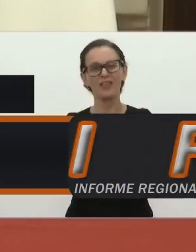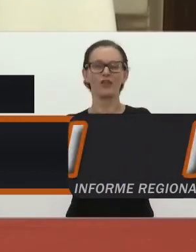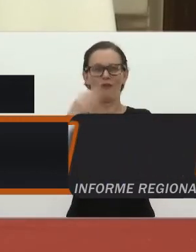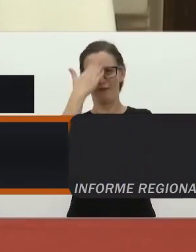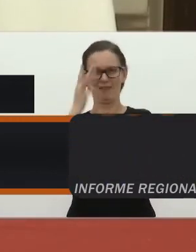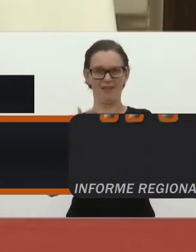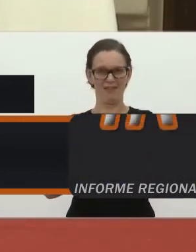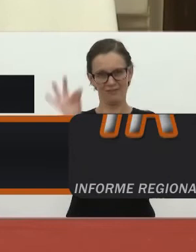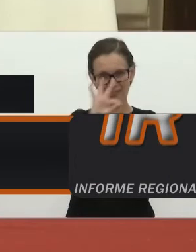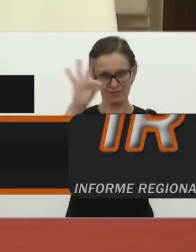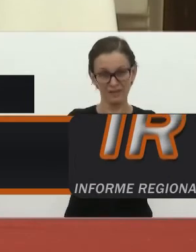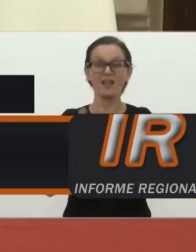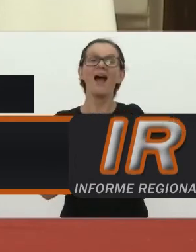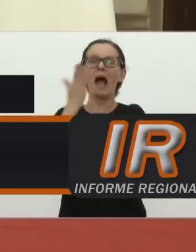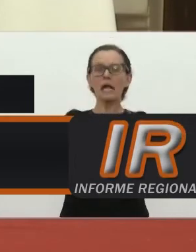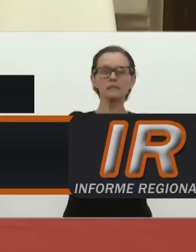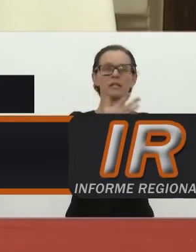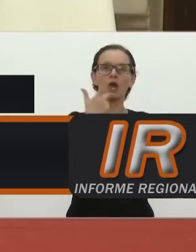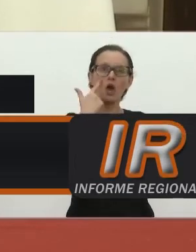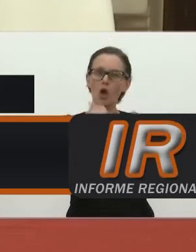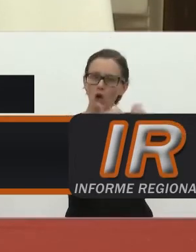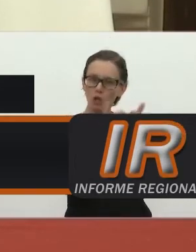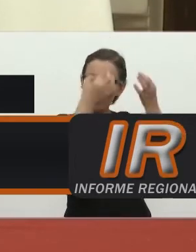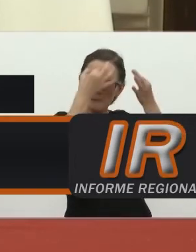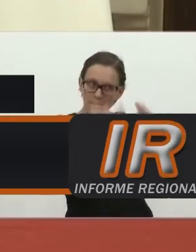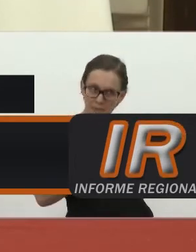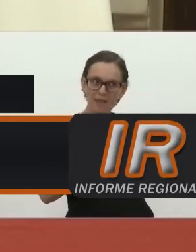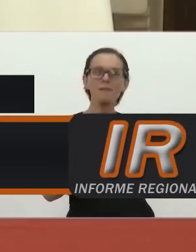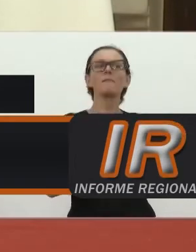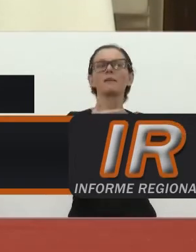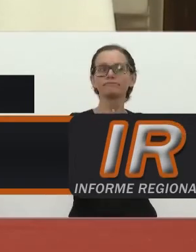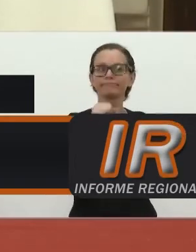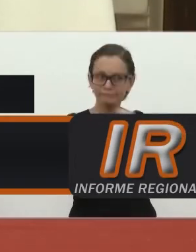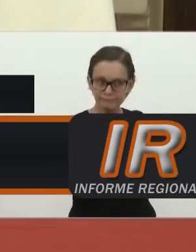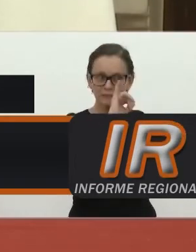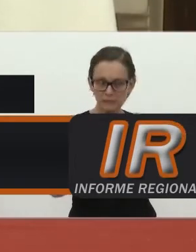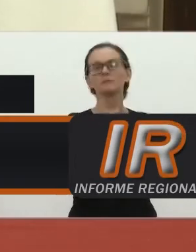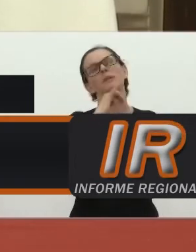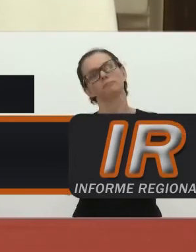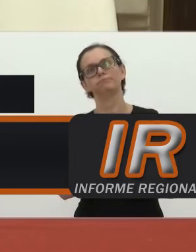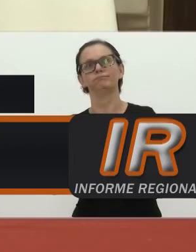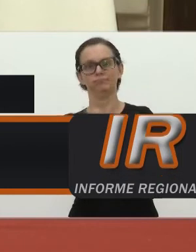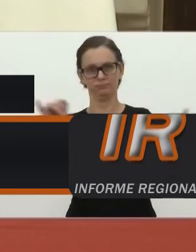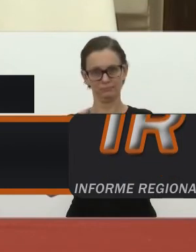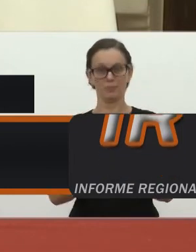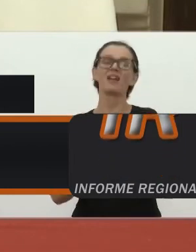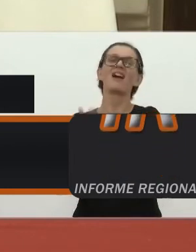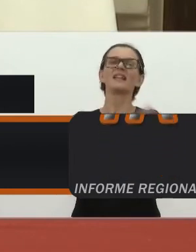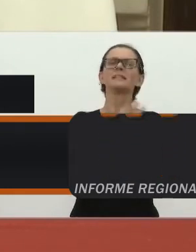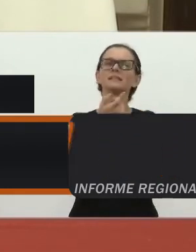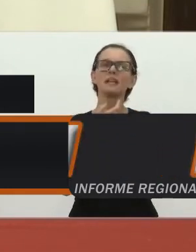dar los informes a la prensa para ser prolijos, tenemos que asegurarnos que se hayan dado todos los